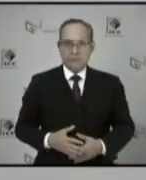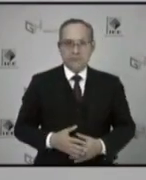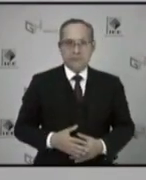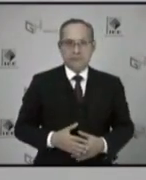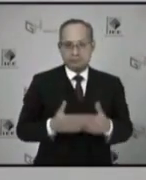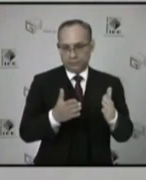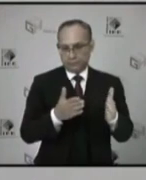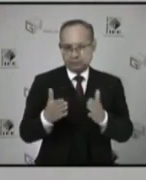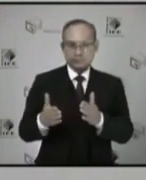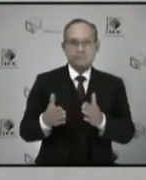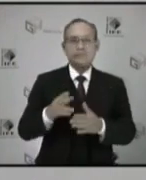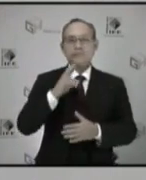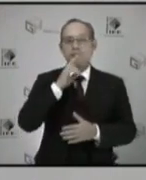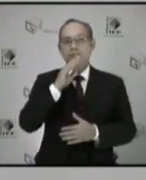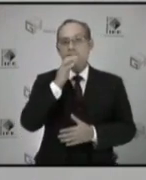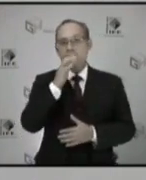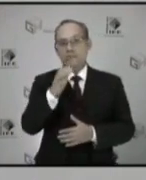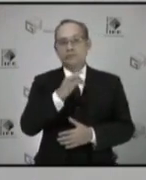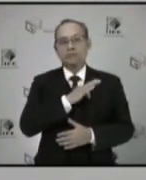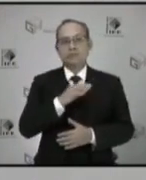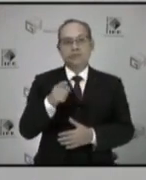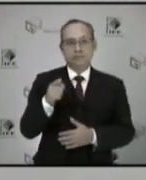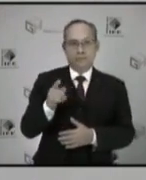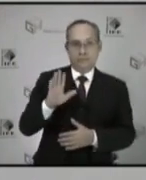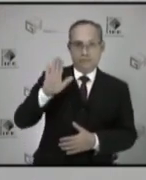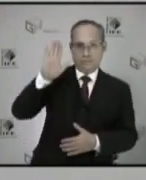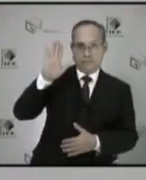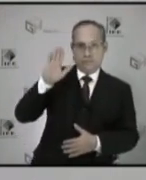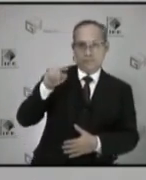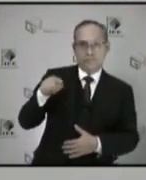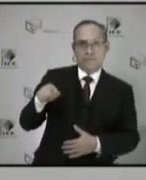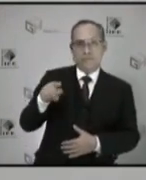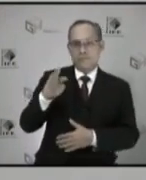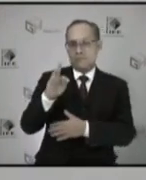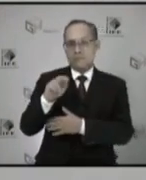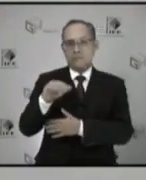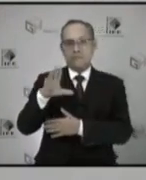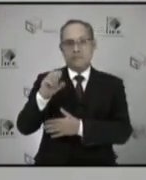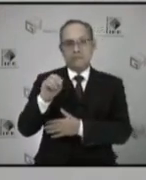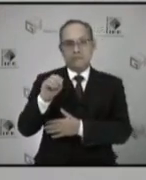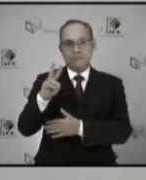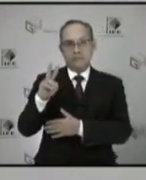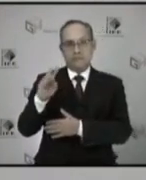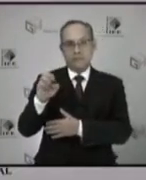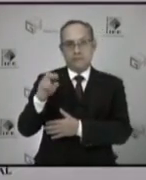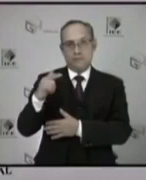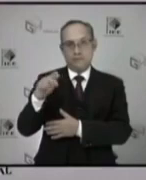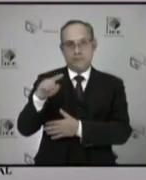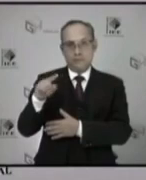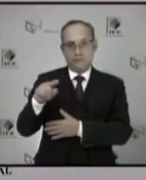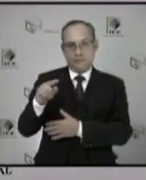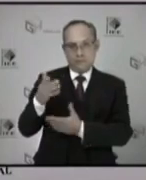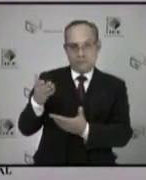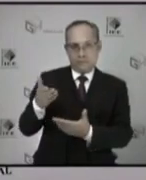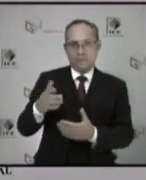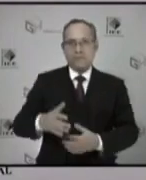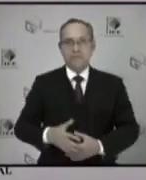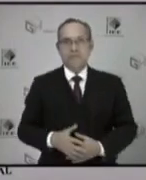la palabra según la vayan pidiendo y el primero en solicitarla ha sido el candidato Francisco Berganza. Muchísimas gracias.